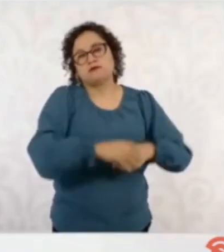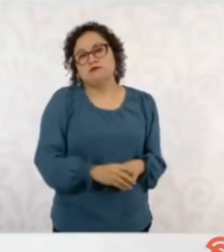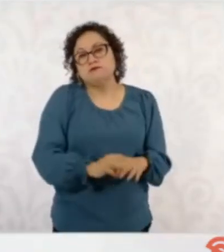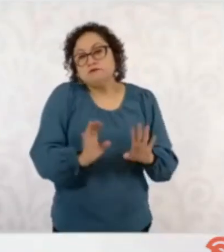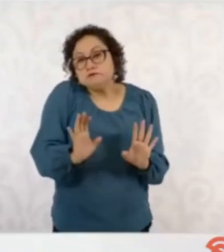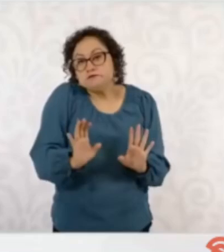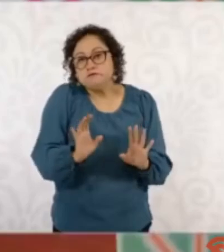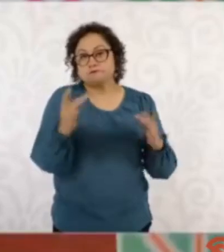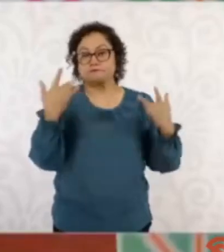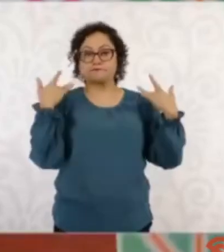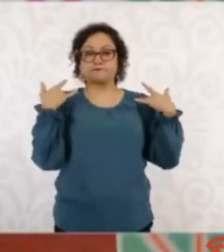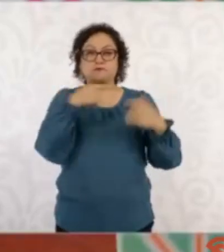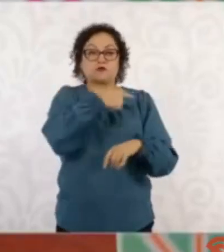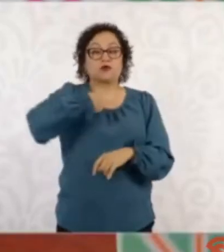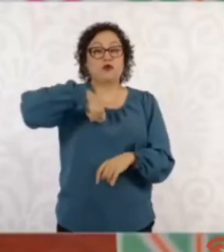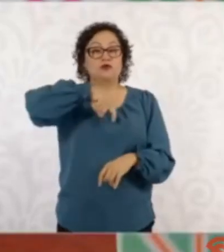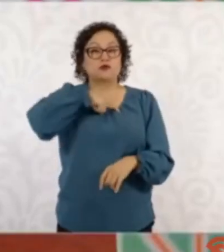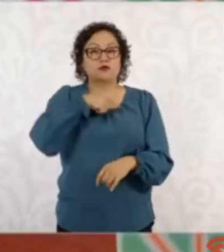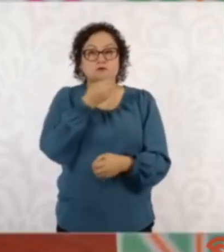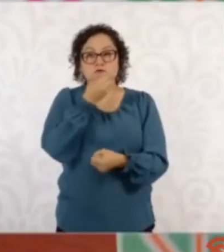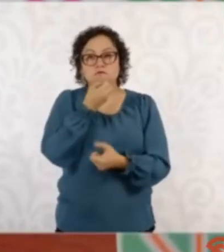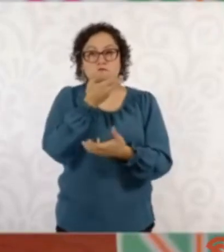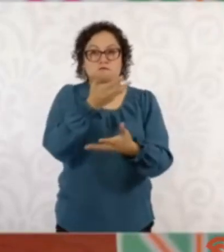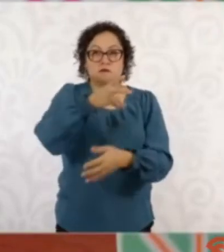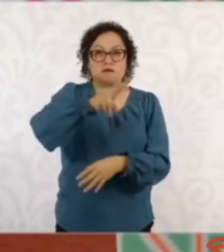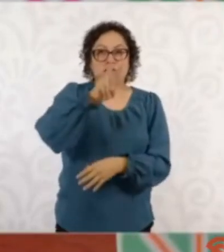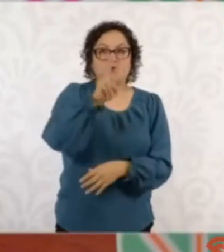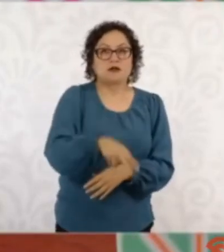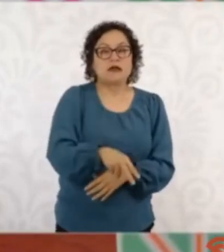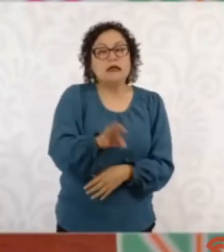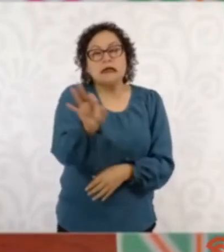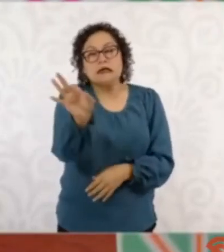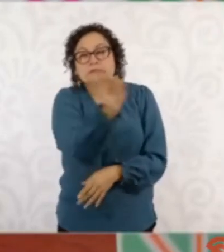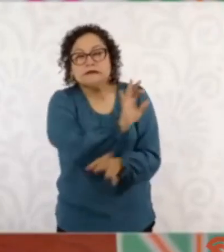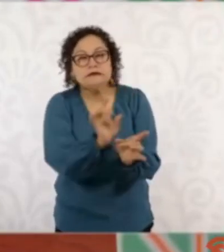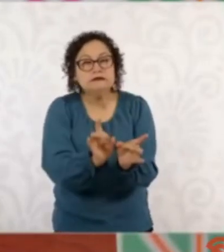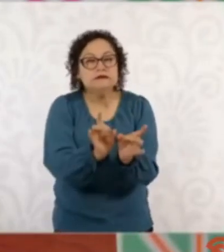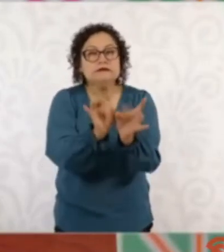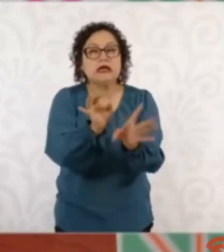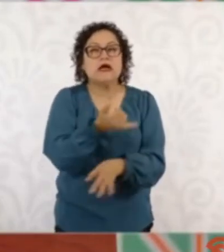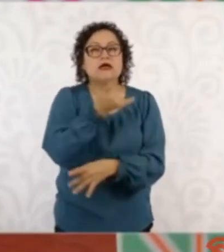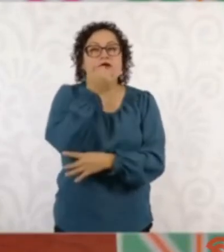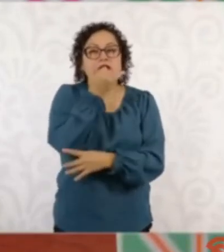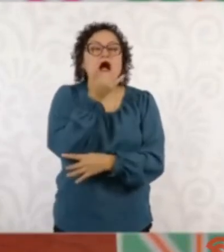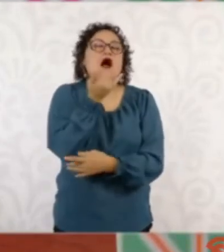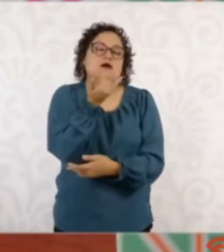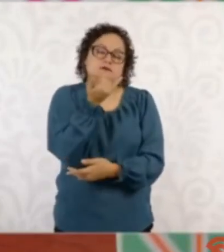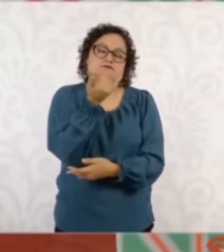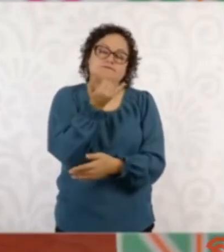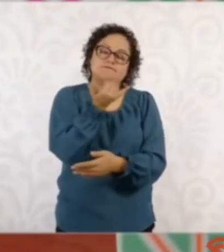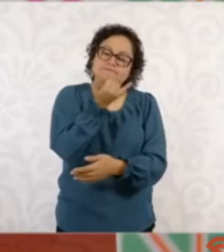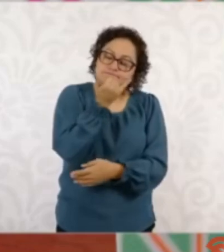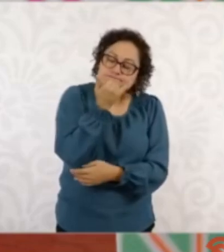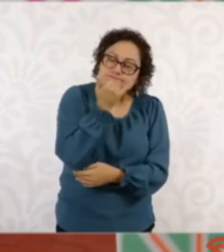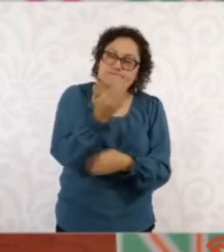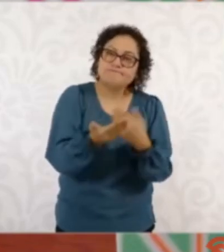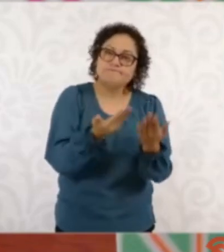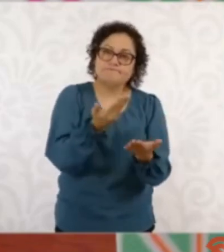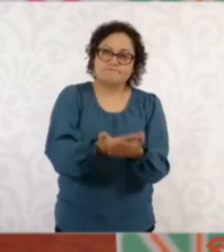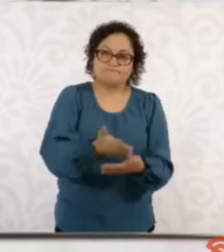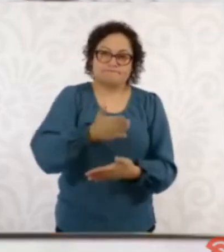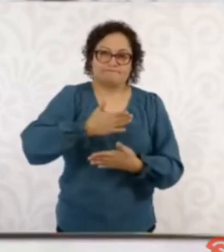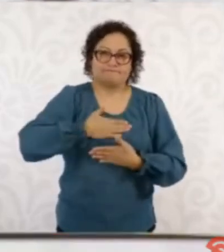verdad y si algún día nos equivocamos, pues también se reconocerá, ¿verdad? Pero buscamos que todo lo que decimos pues